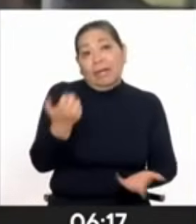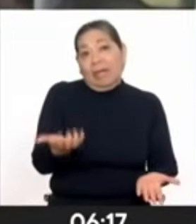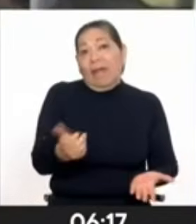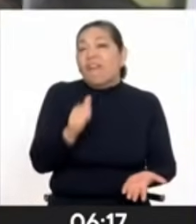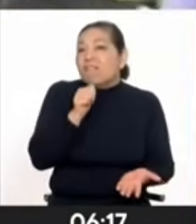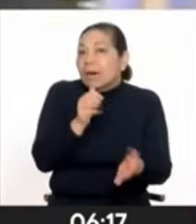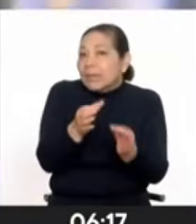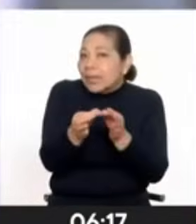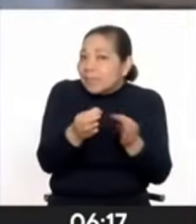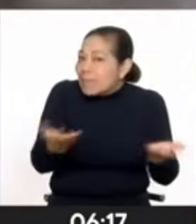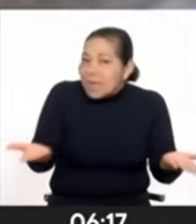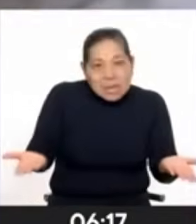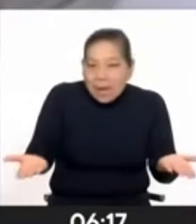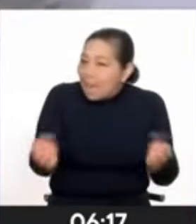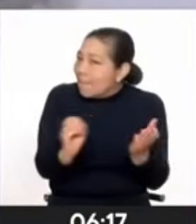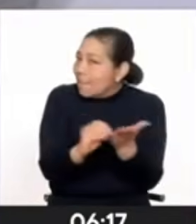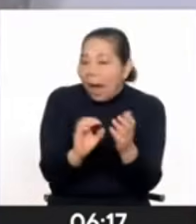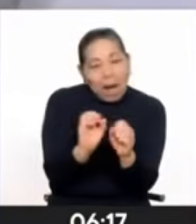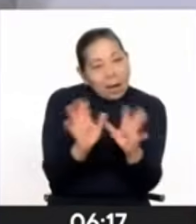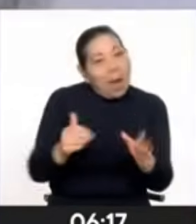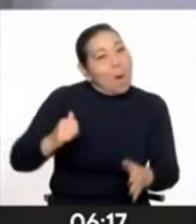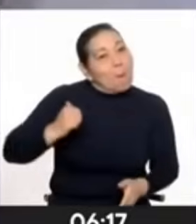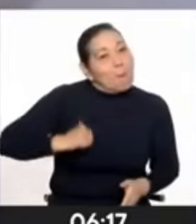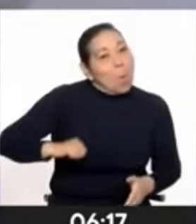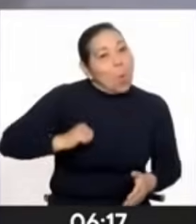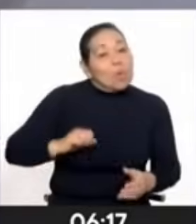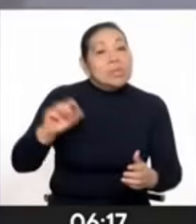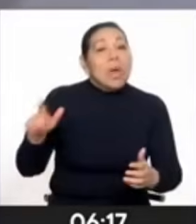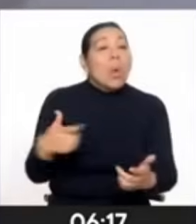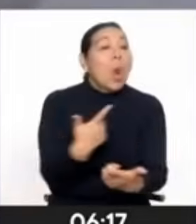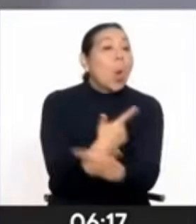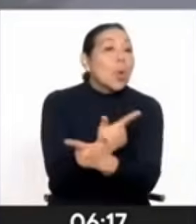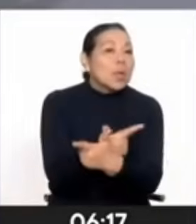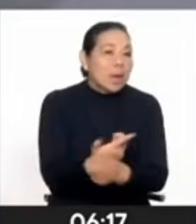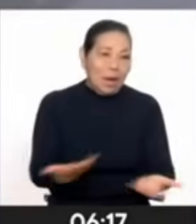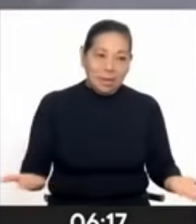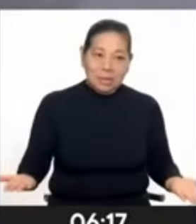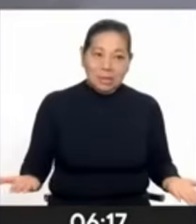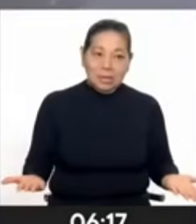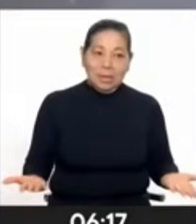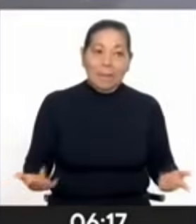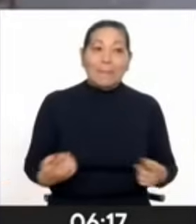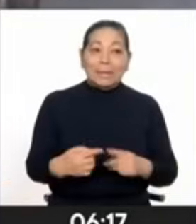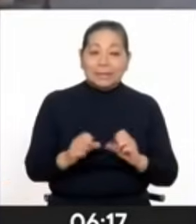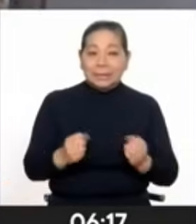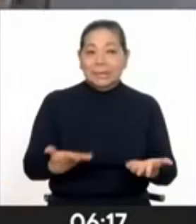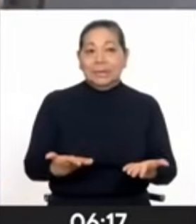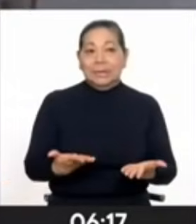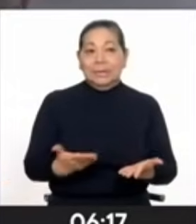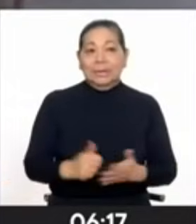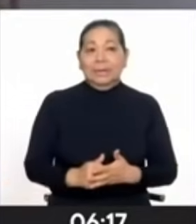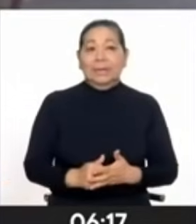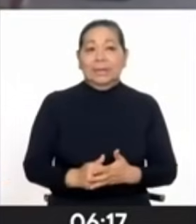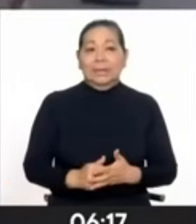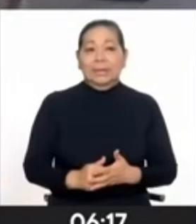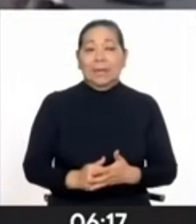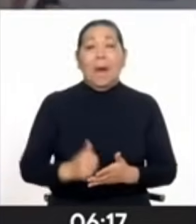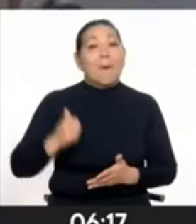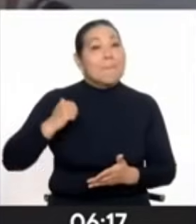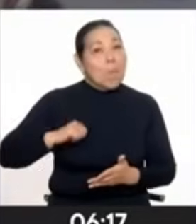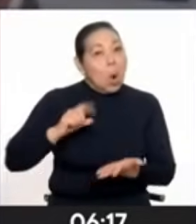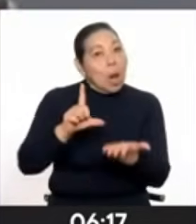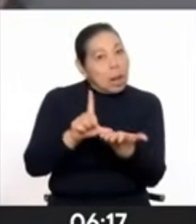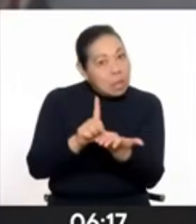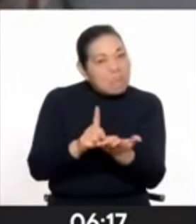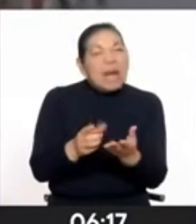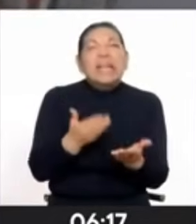una explicación por parte de la Municipalidad de San Juan de Lurigancho y también la intervención por parte de la Municipalidad